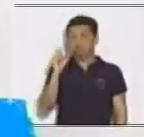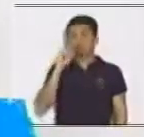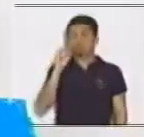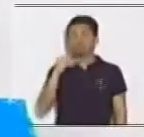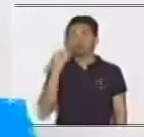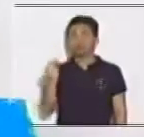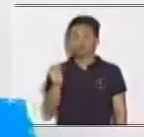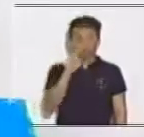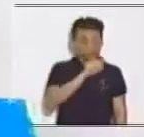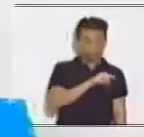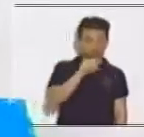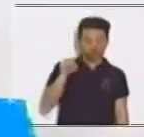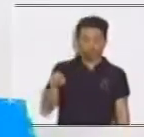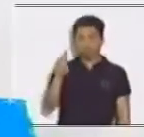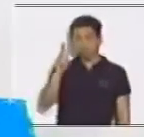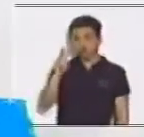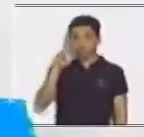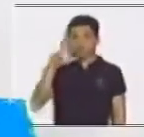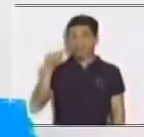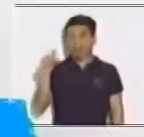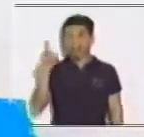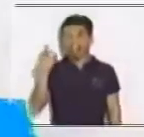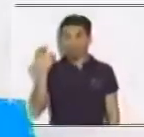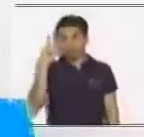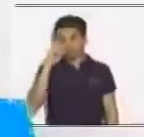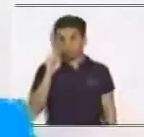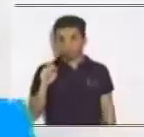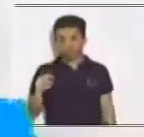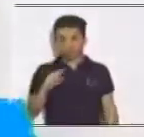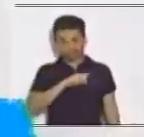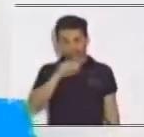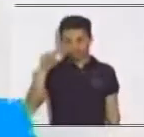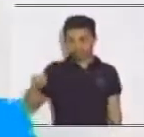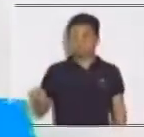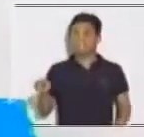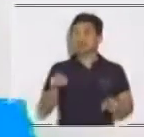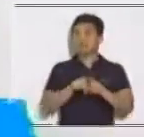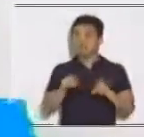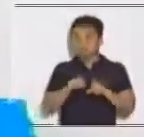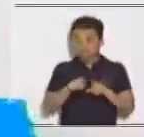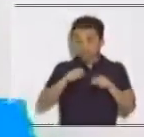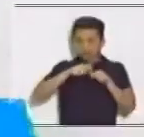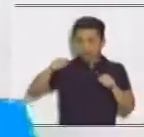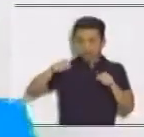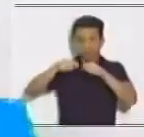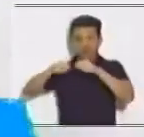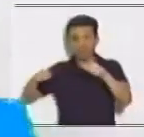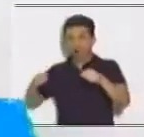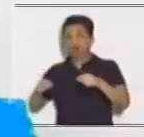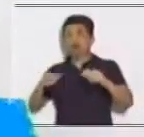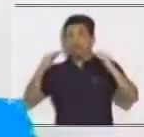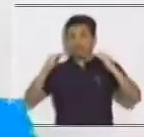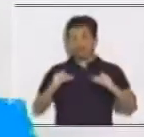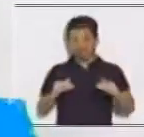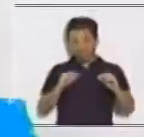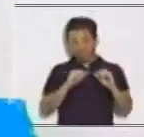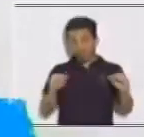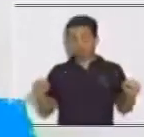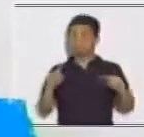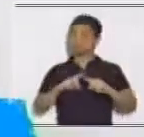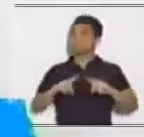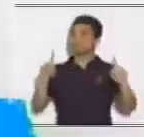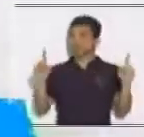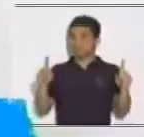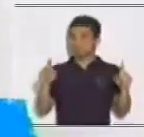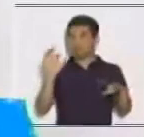Porque estos dos lados son iguales en dimensión, en tamaño, pero este va a ser distinto. A